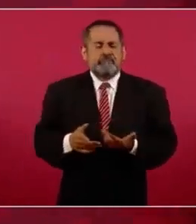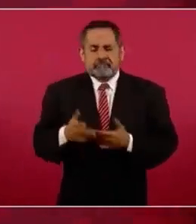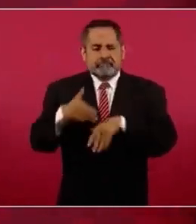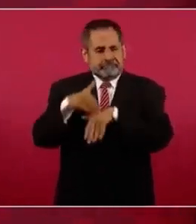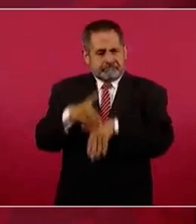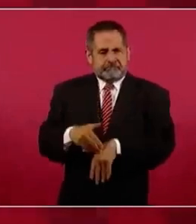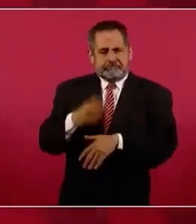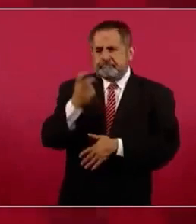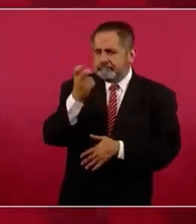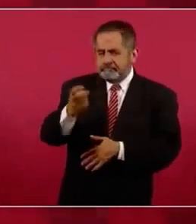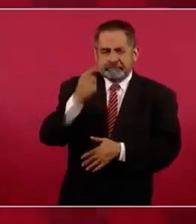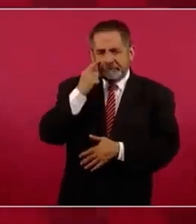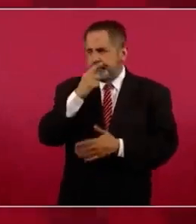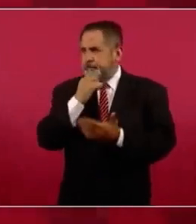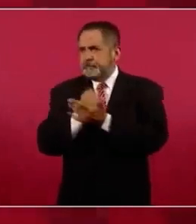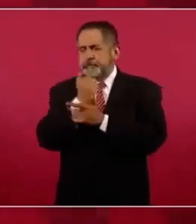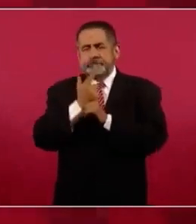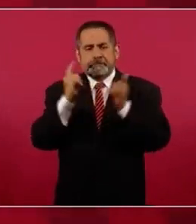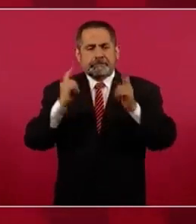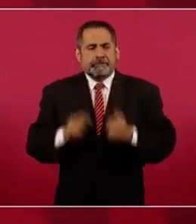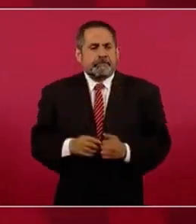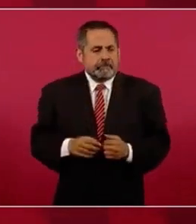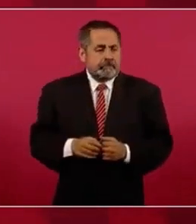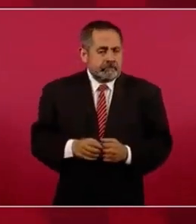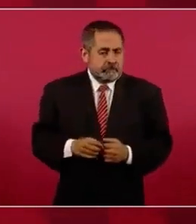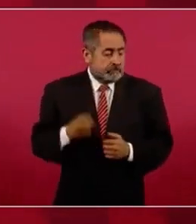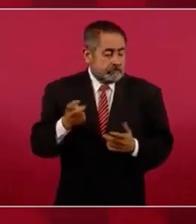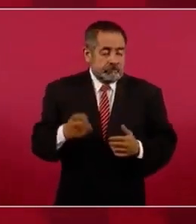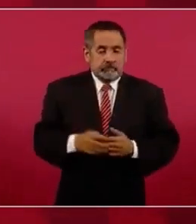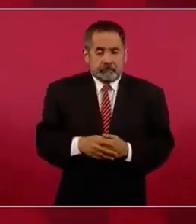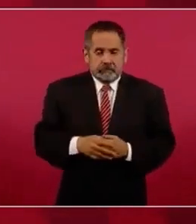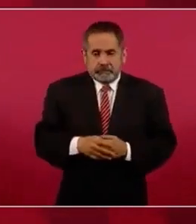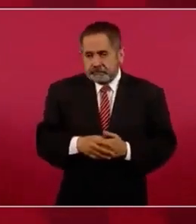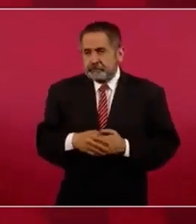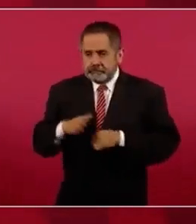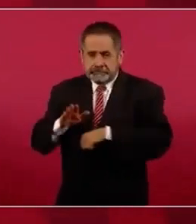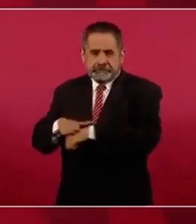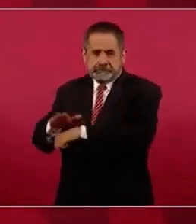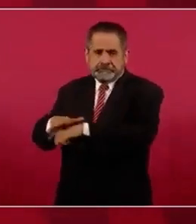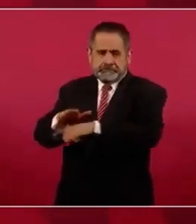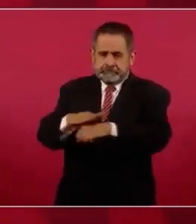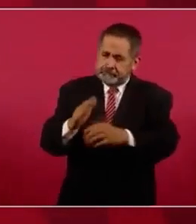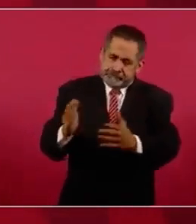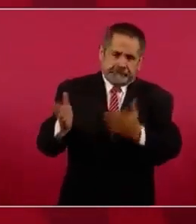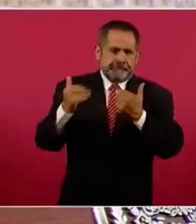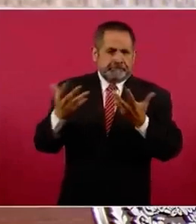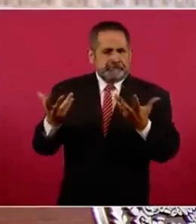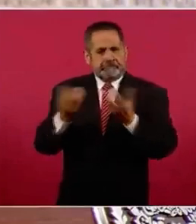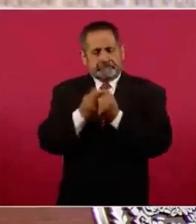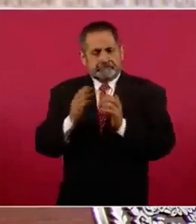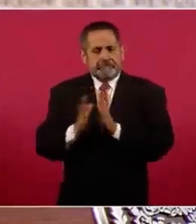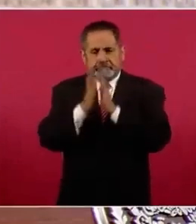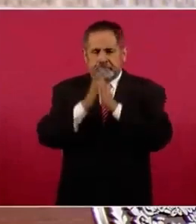es la democracia. Entonces, invitar a todos a participar